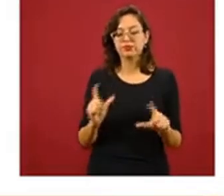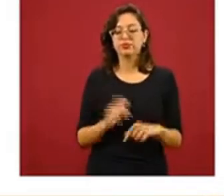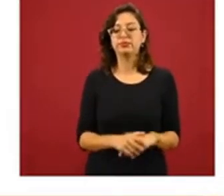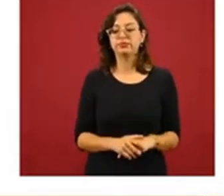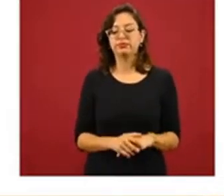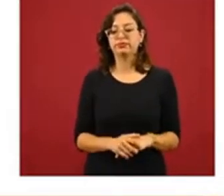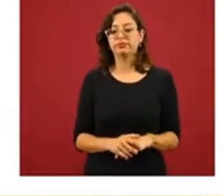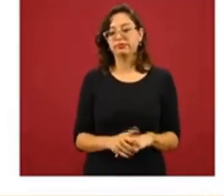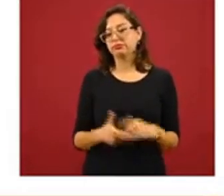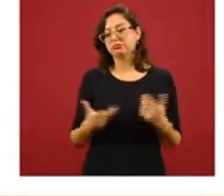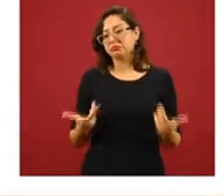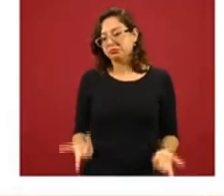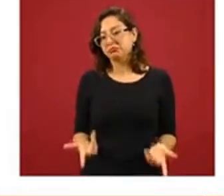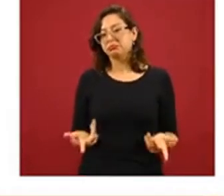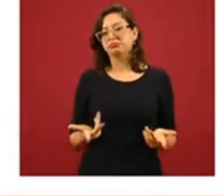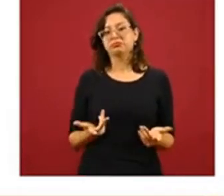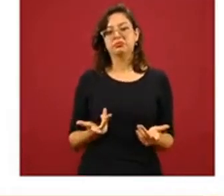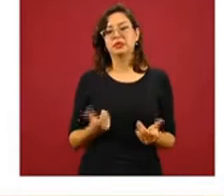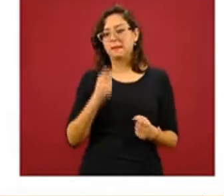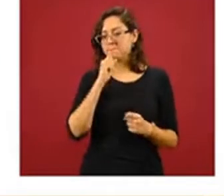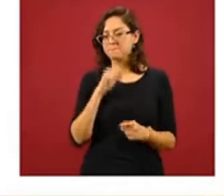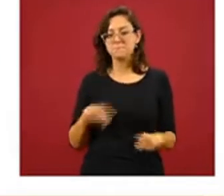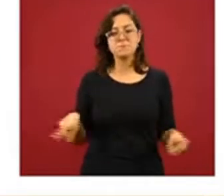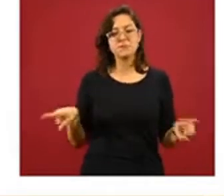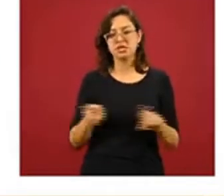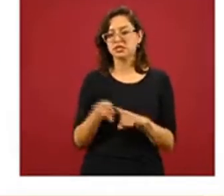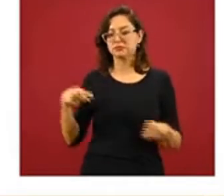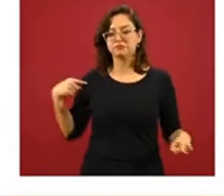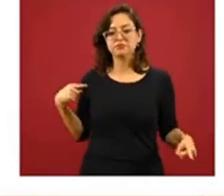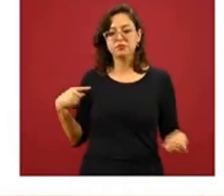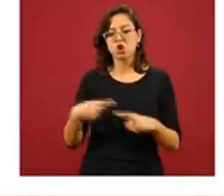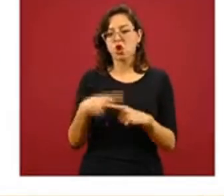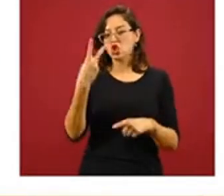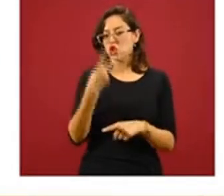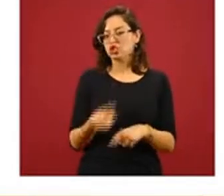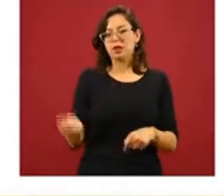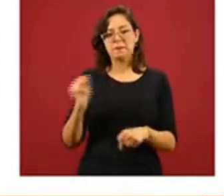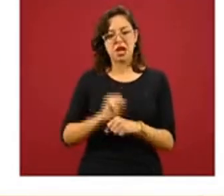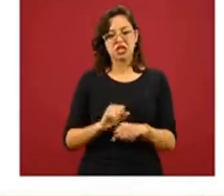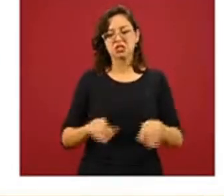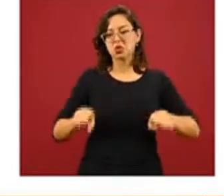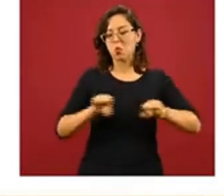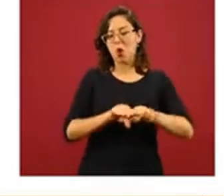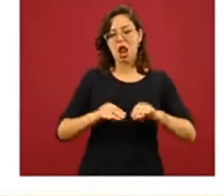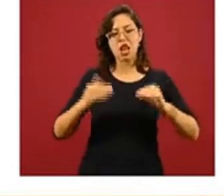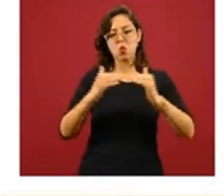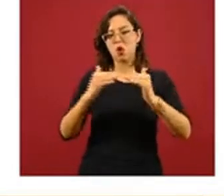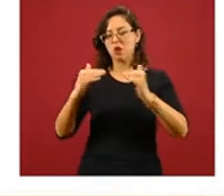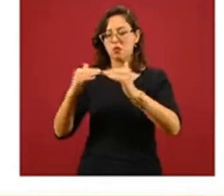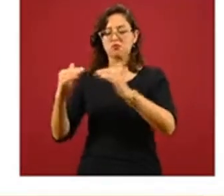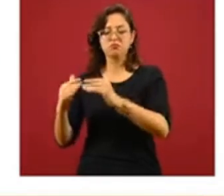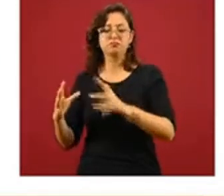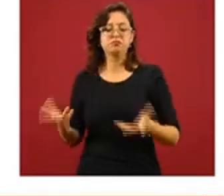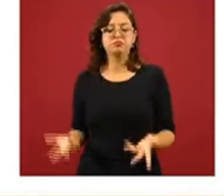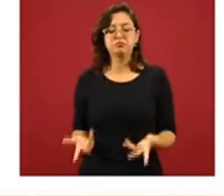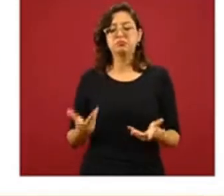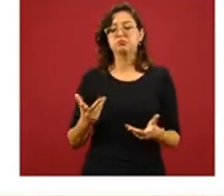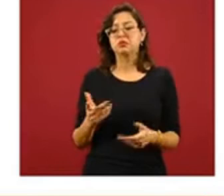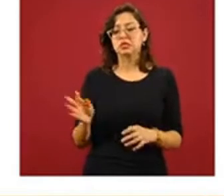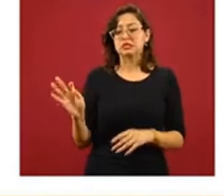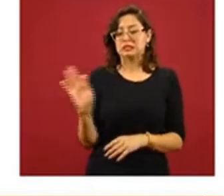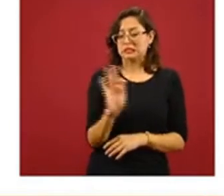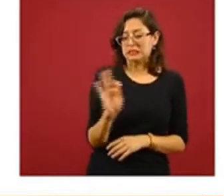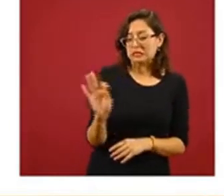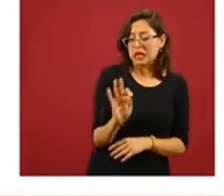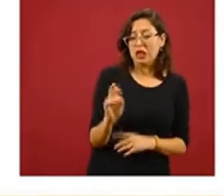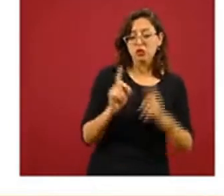epidémica, prácticamente una tendencia similar en las últimas ya casi 2 semanas. Vemos cómo se acumulan la mayoría de los sospechosos que todavía